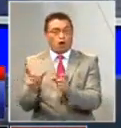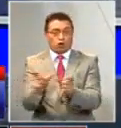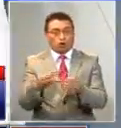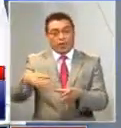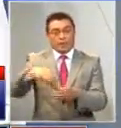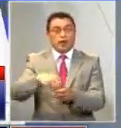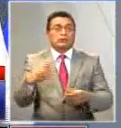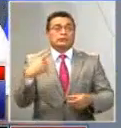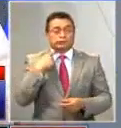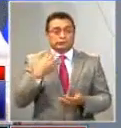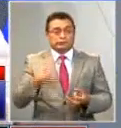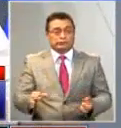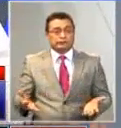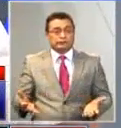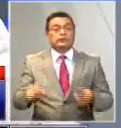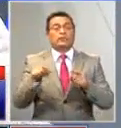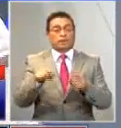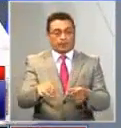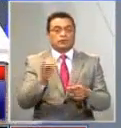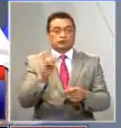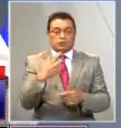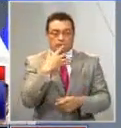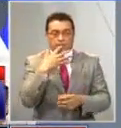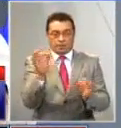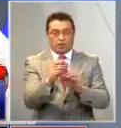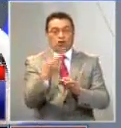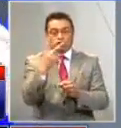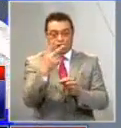internos. Mira, te explico dos controles que yo creo que en el